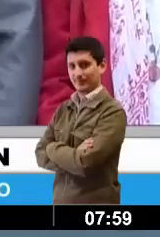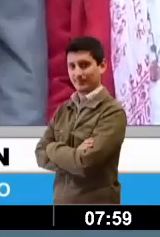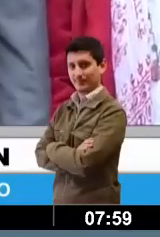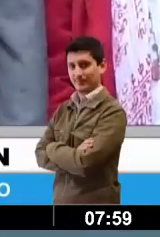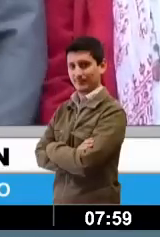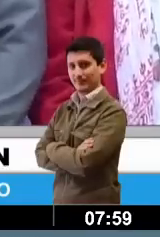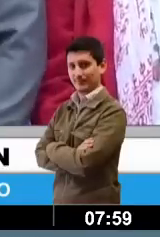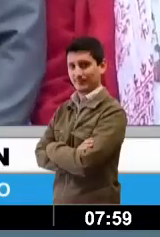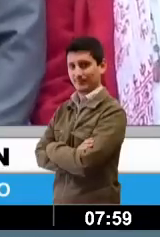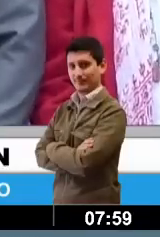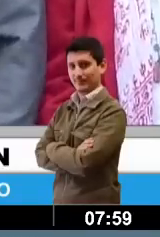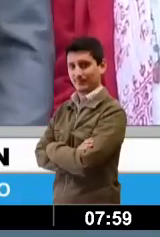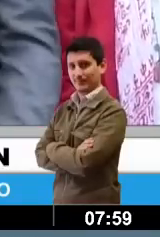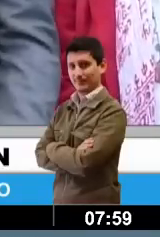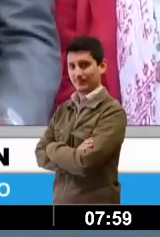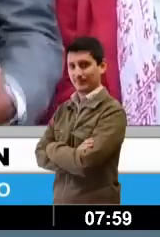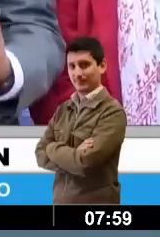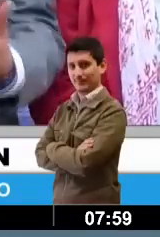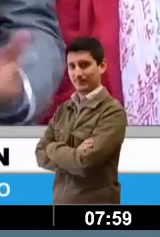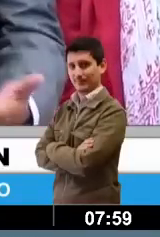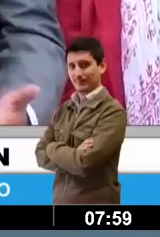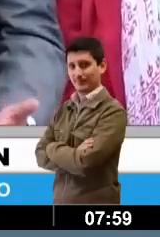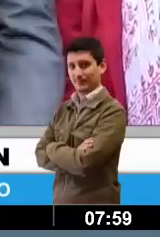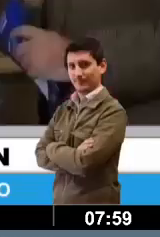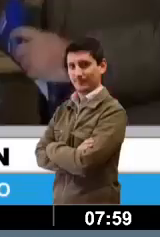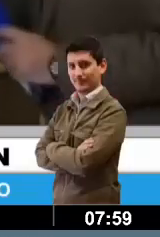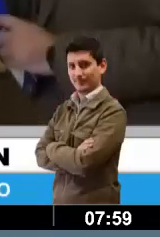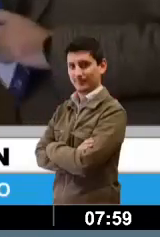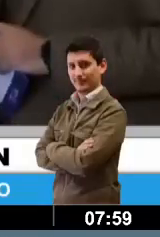que les corresponde a la democracia cristiana. El Partido